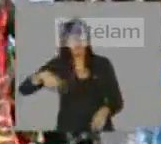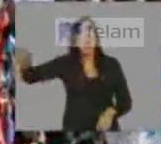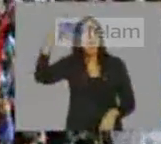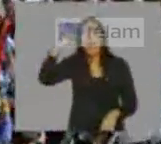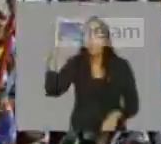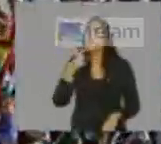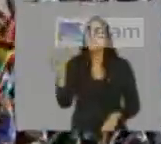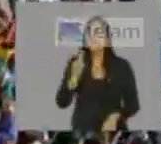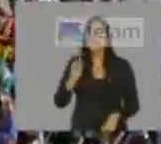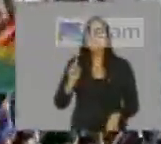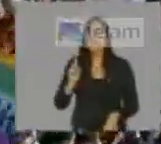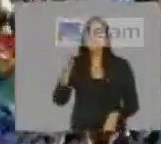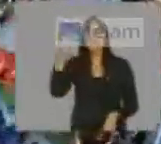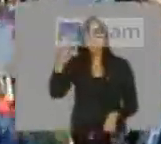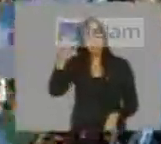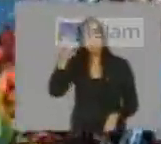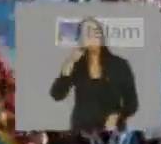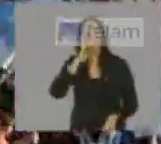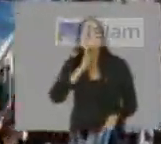sin darse cuenta, creo humildemente,